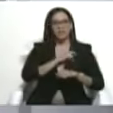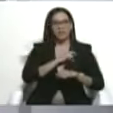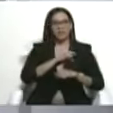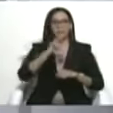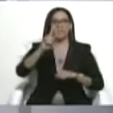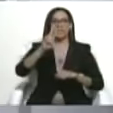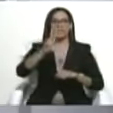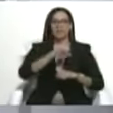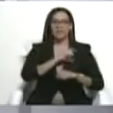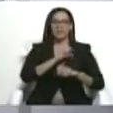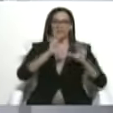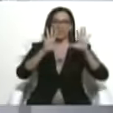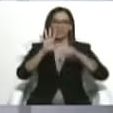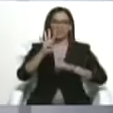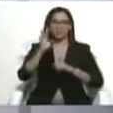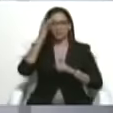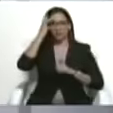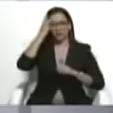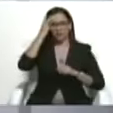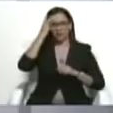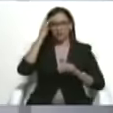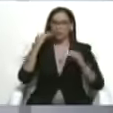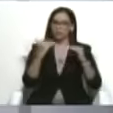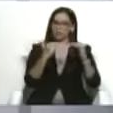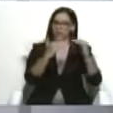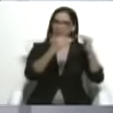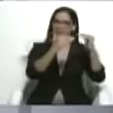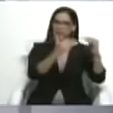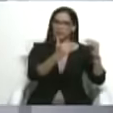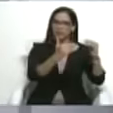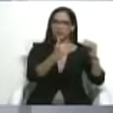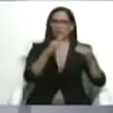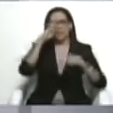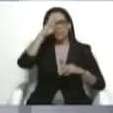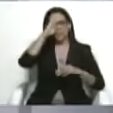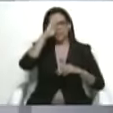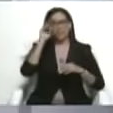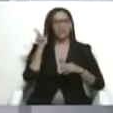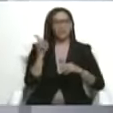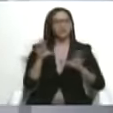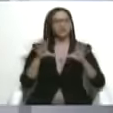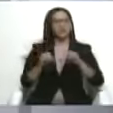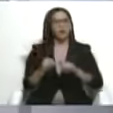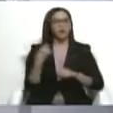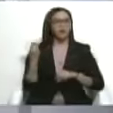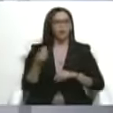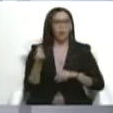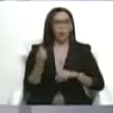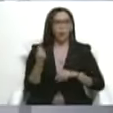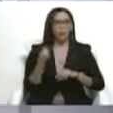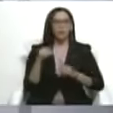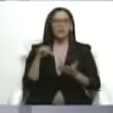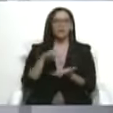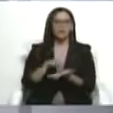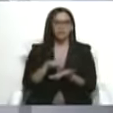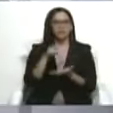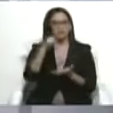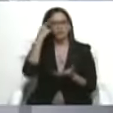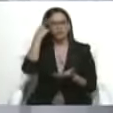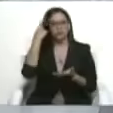de enero, 14 de febrero. Una escalada. Una escalada en Barinas, que ellos tomaron como epicentro, tú lo